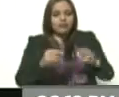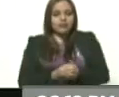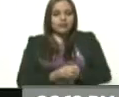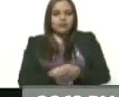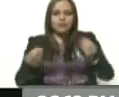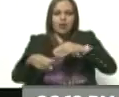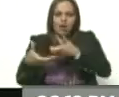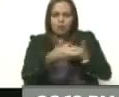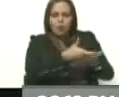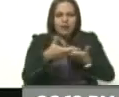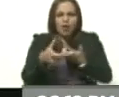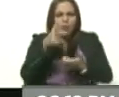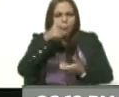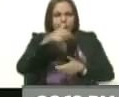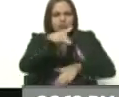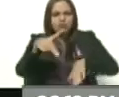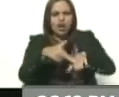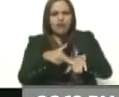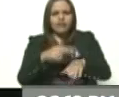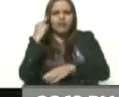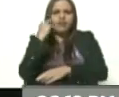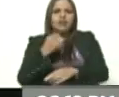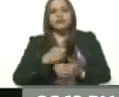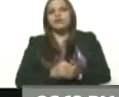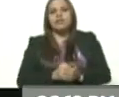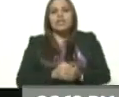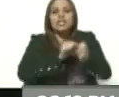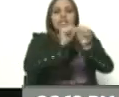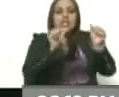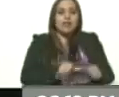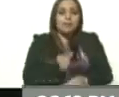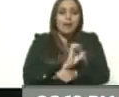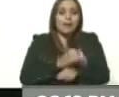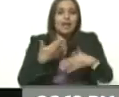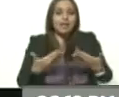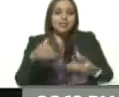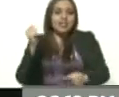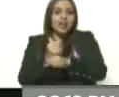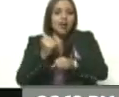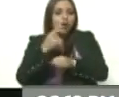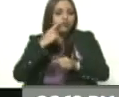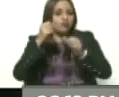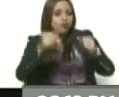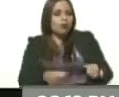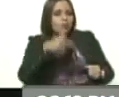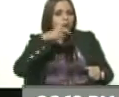y la Guardia Nacional Bolivariana. Sistema de gestión de riesgo trabajando por la seguridad del pueblo venezolano.